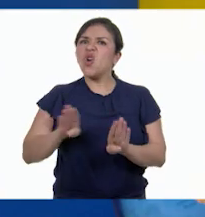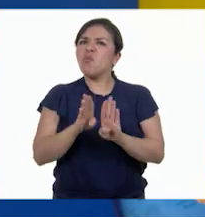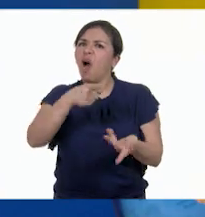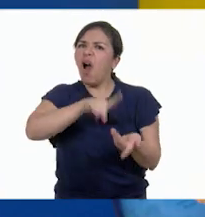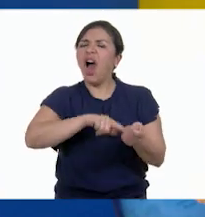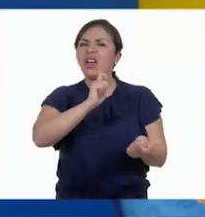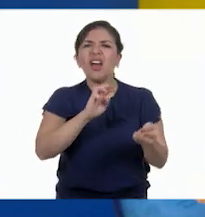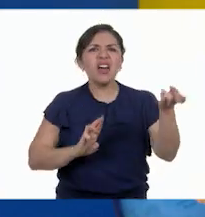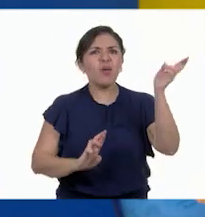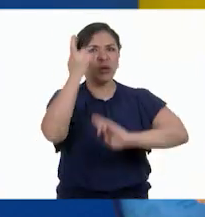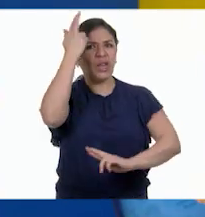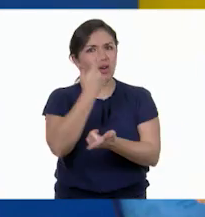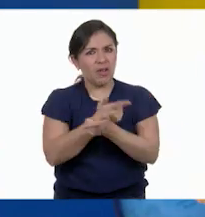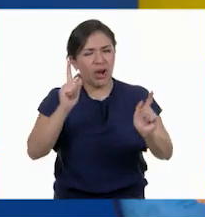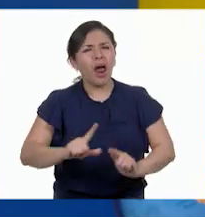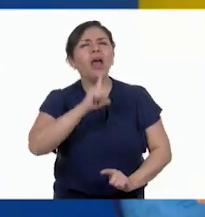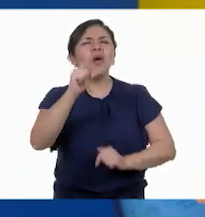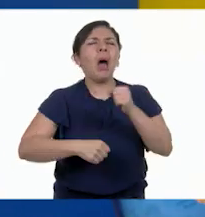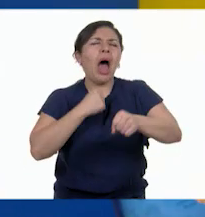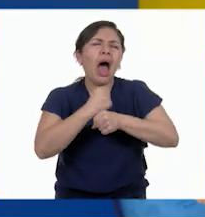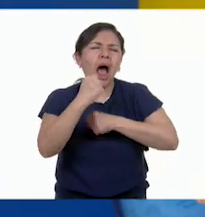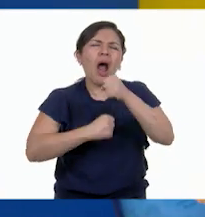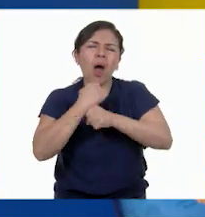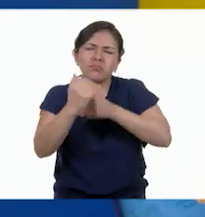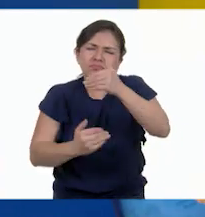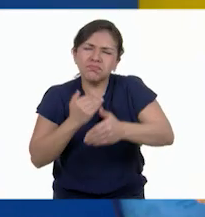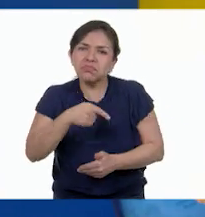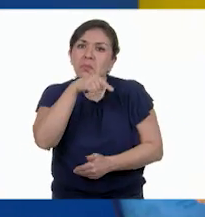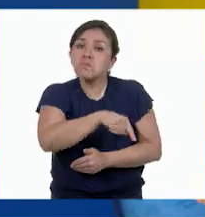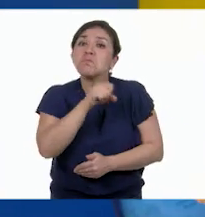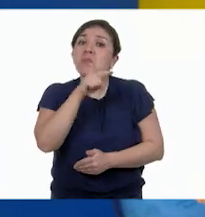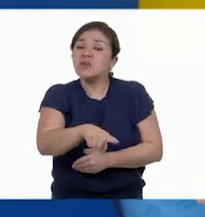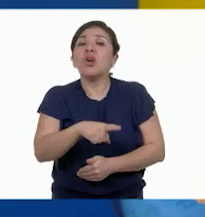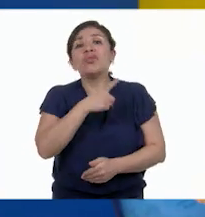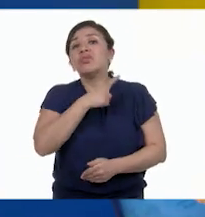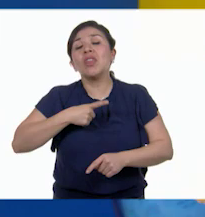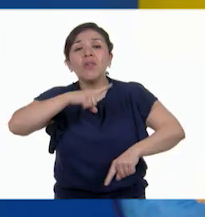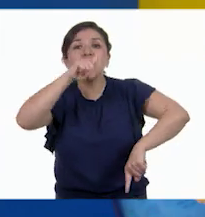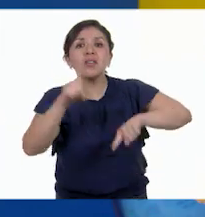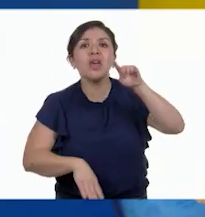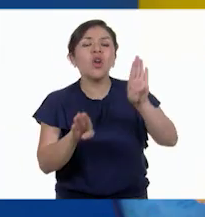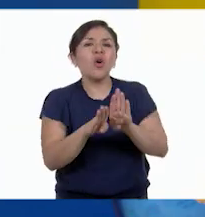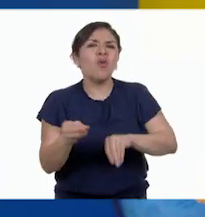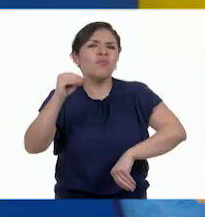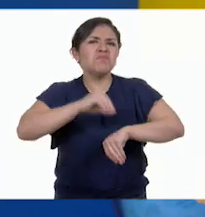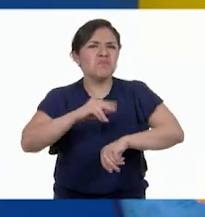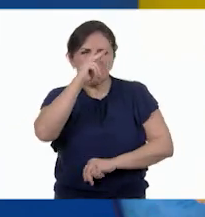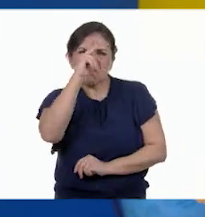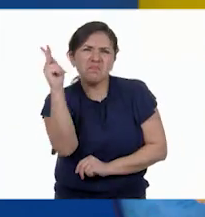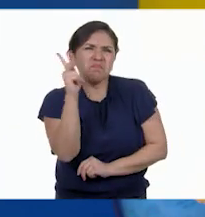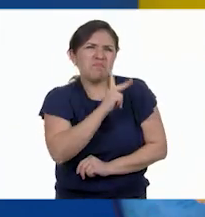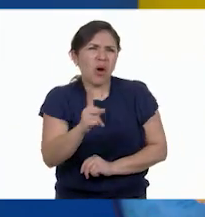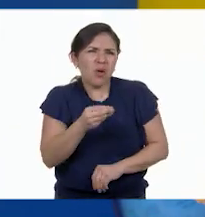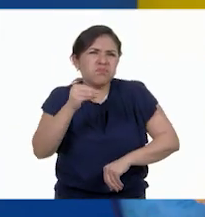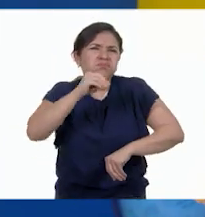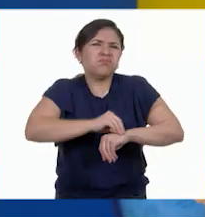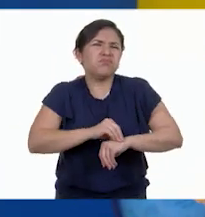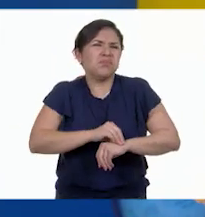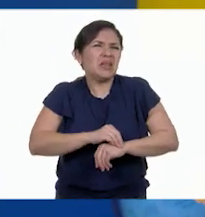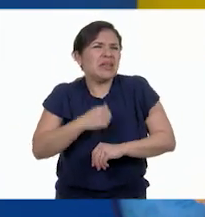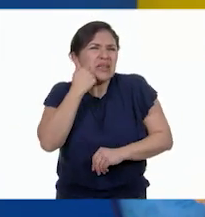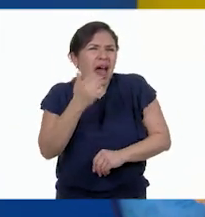revolucionario liberal, pero años después él mismo tuvo que ser derrocado como un cruel dictador. Todas